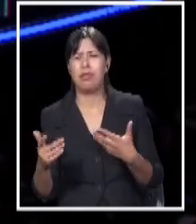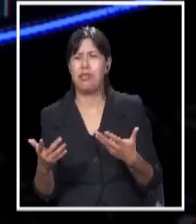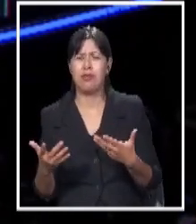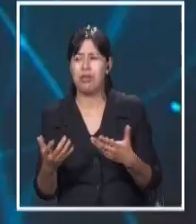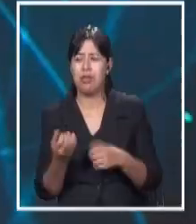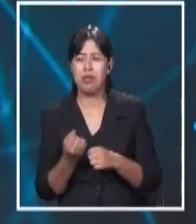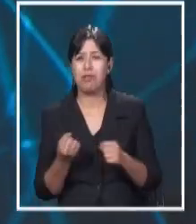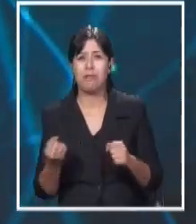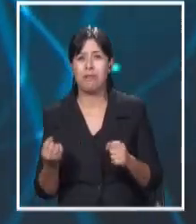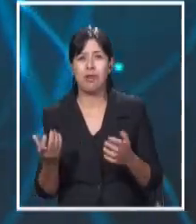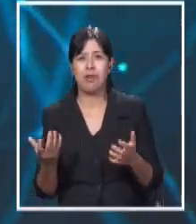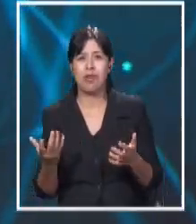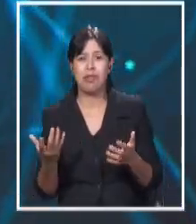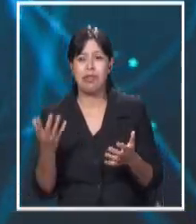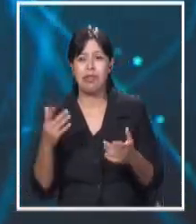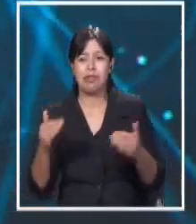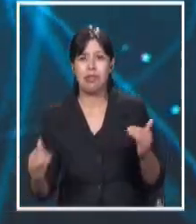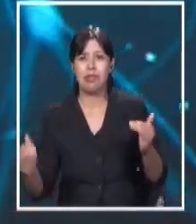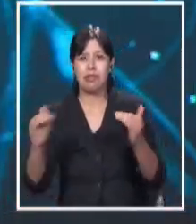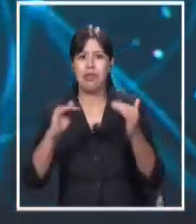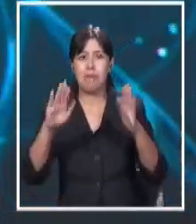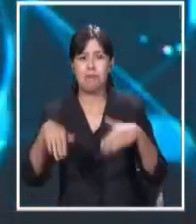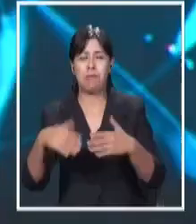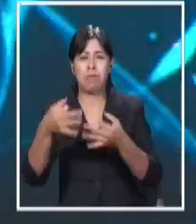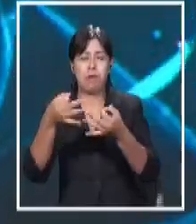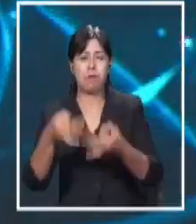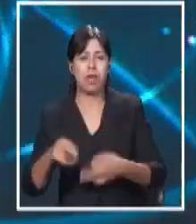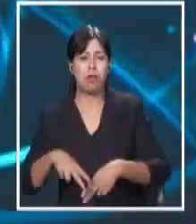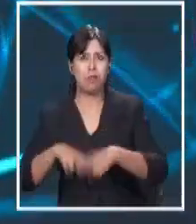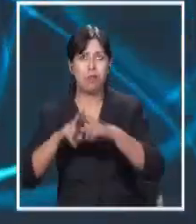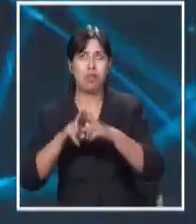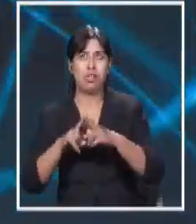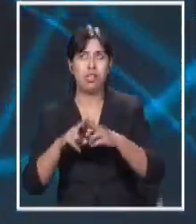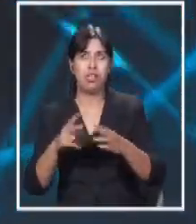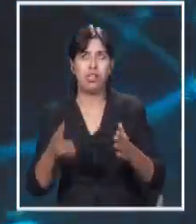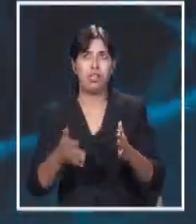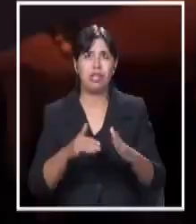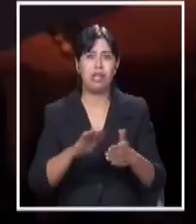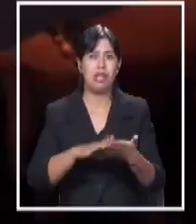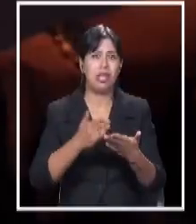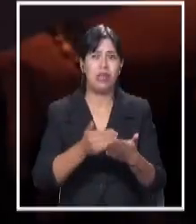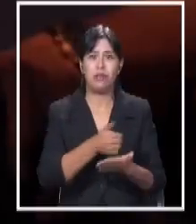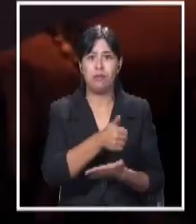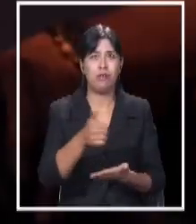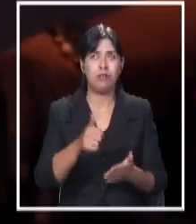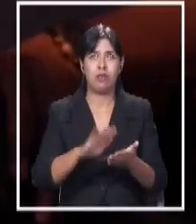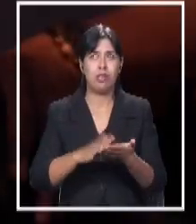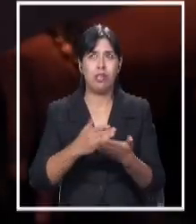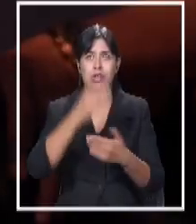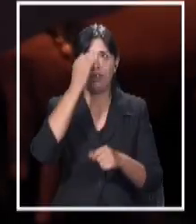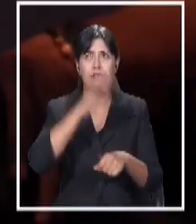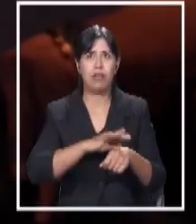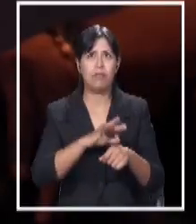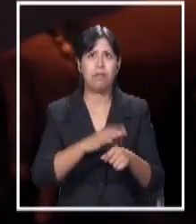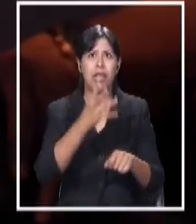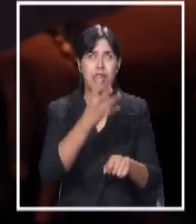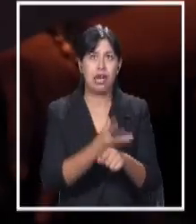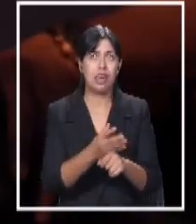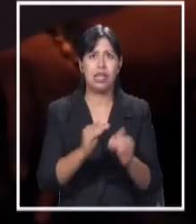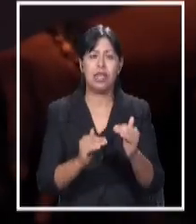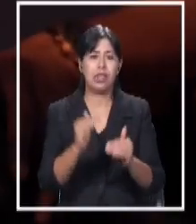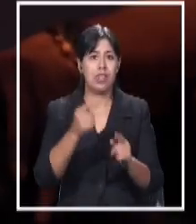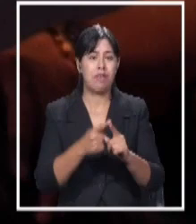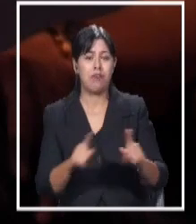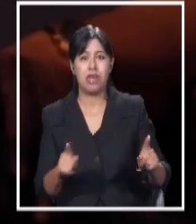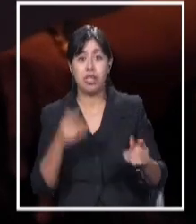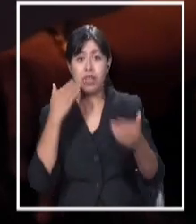qué otra razón no tiene el mismo presupuesto, digamos, si son todas las mismas cosas, son todas enfermedades, no hay una diferencia entre